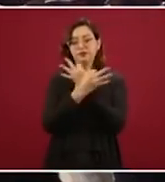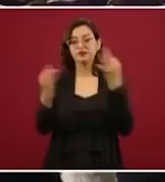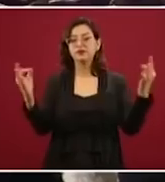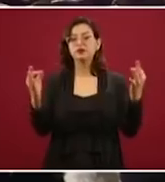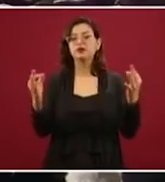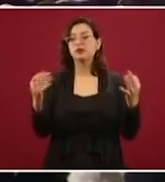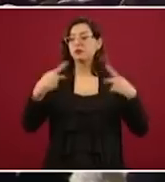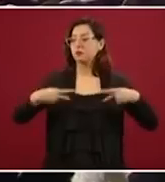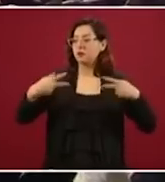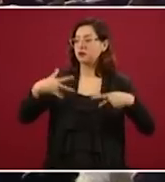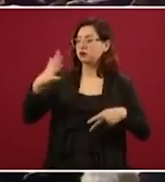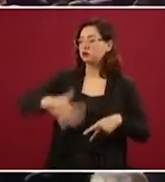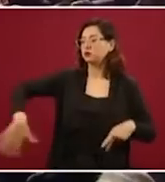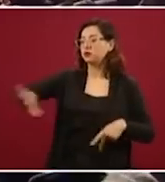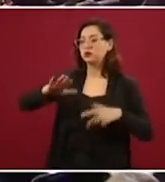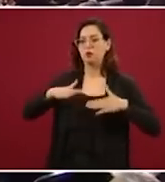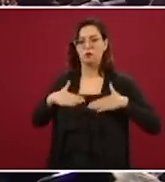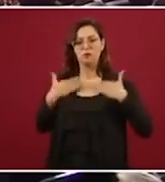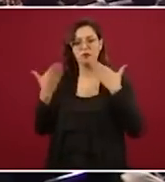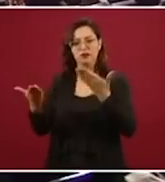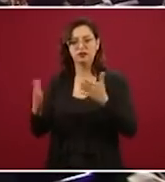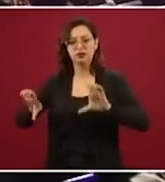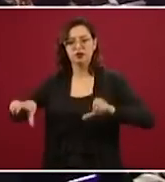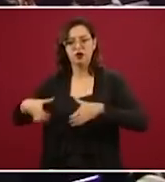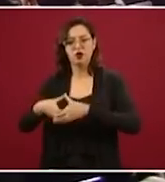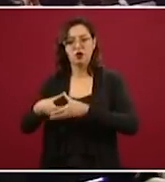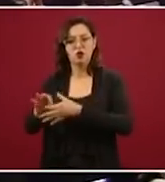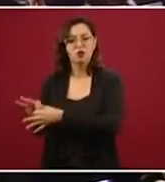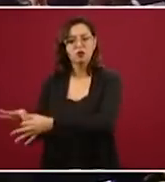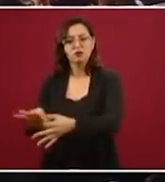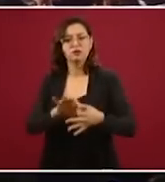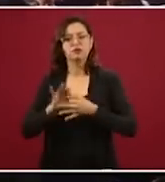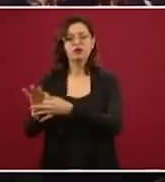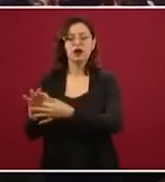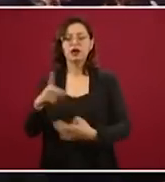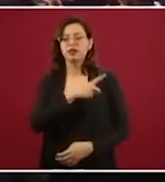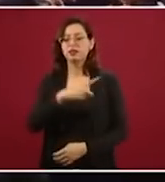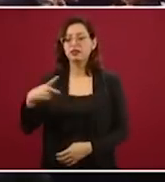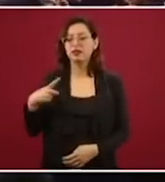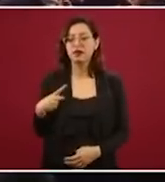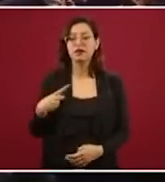en la gente para construir comunidad, y que uno de los temas para acabar con